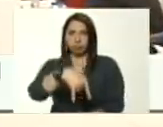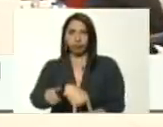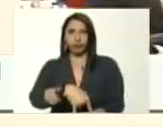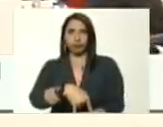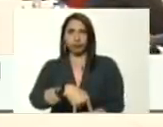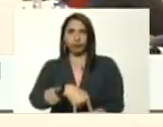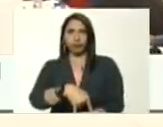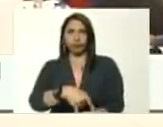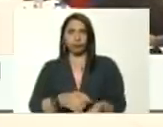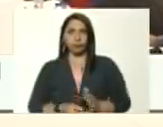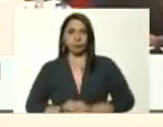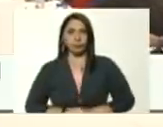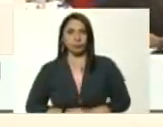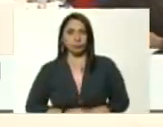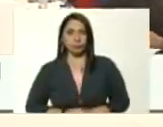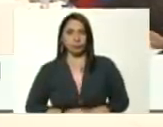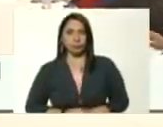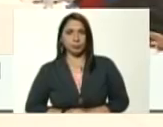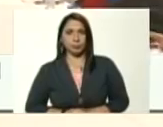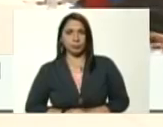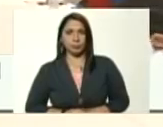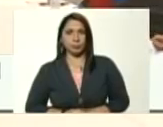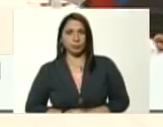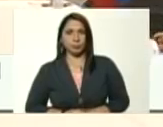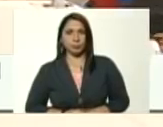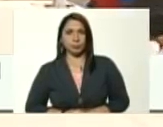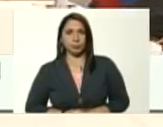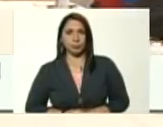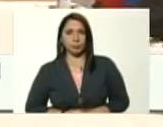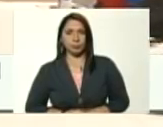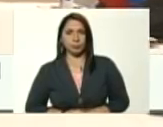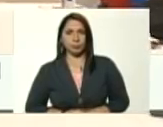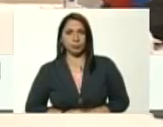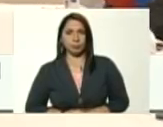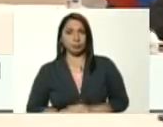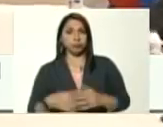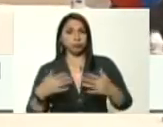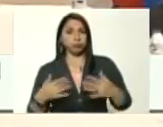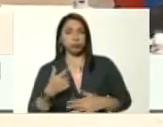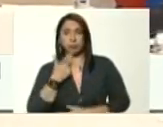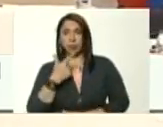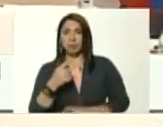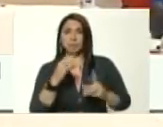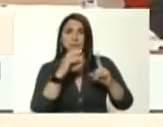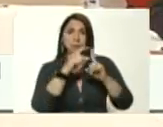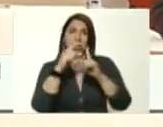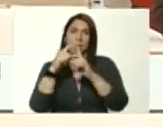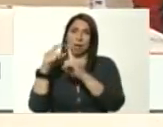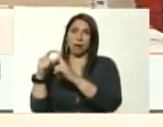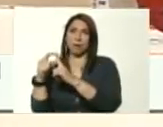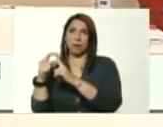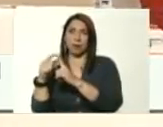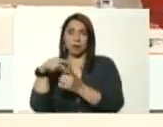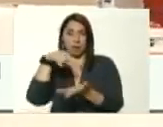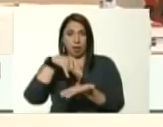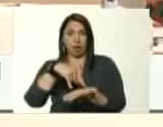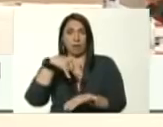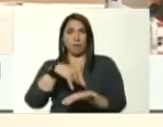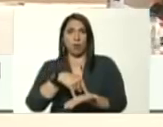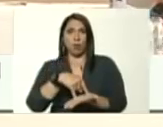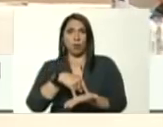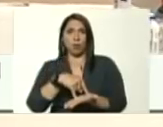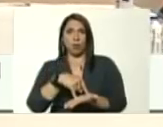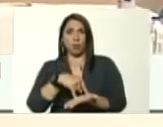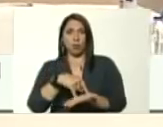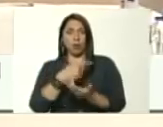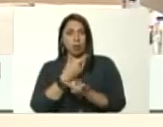carabobo tanto que dice en esa palabra carabobo es una